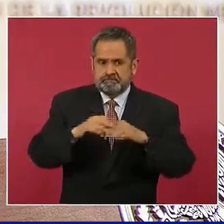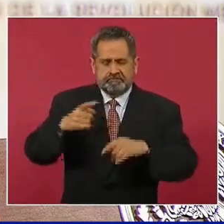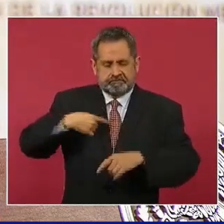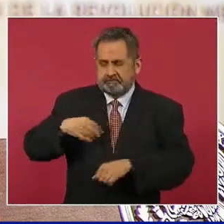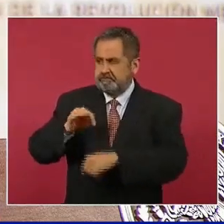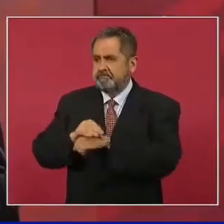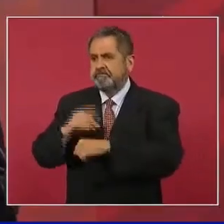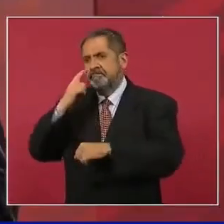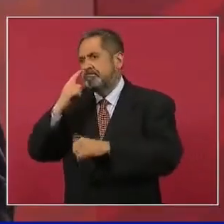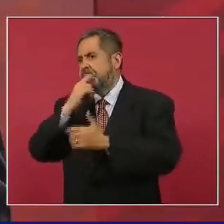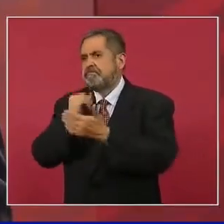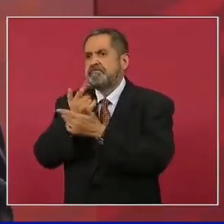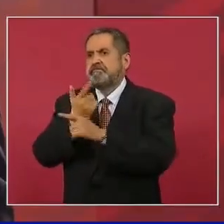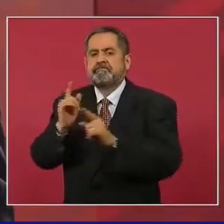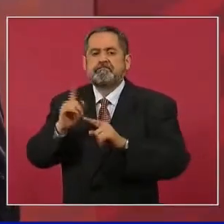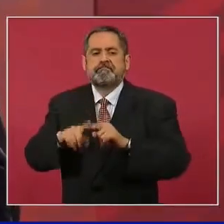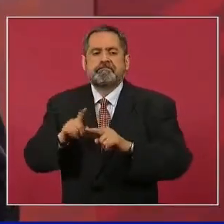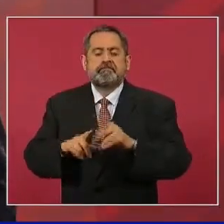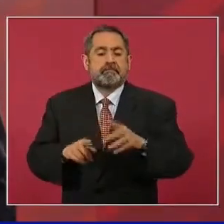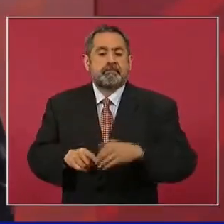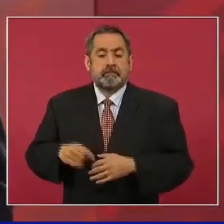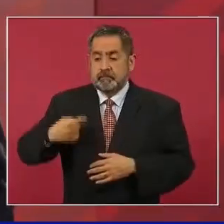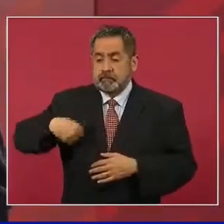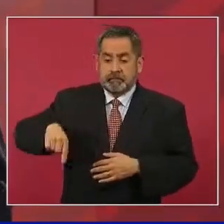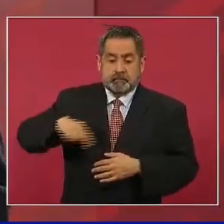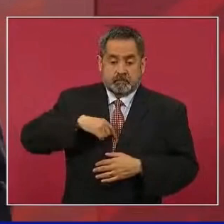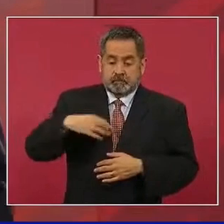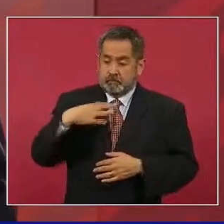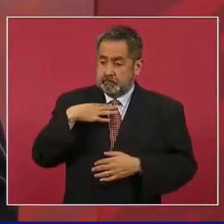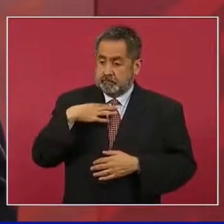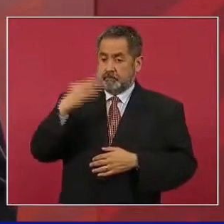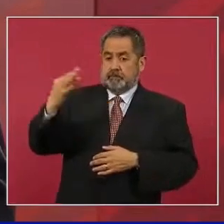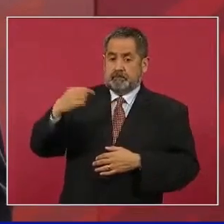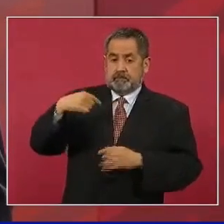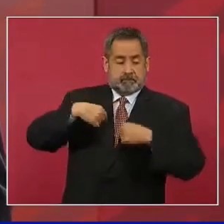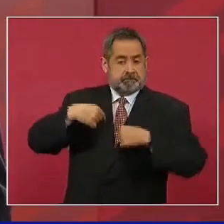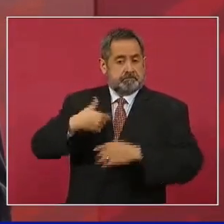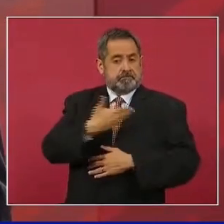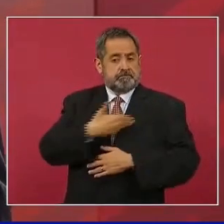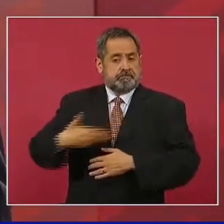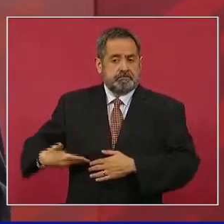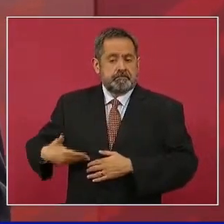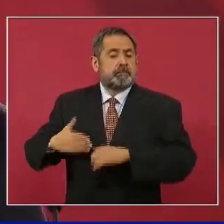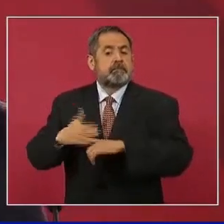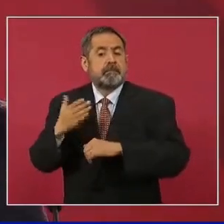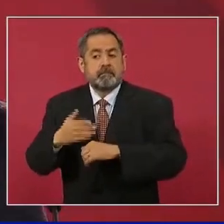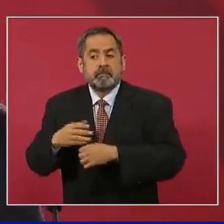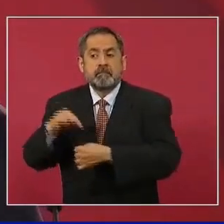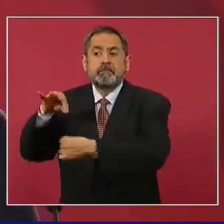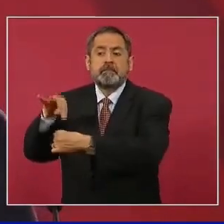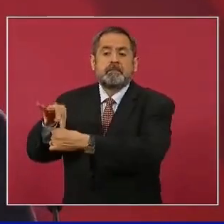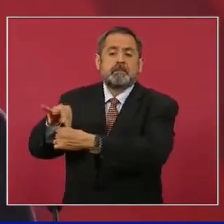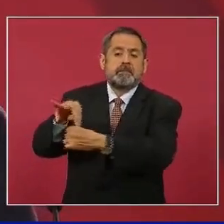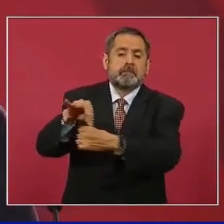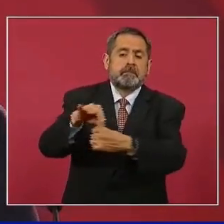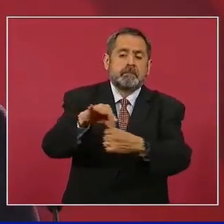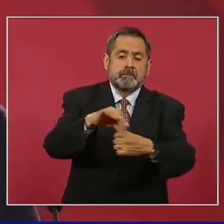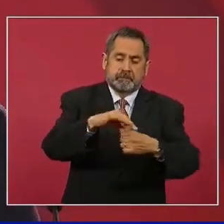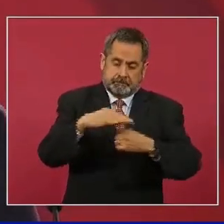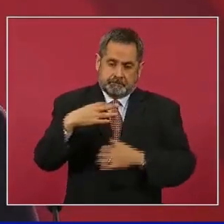la democracia. Nosotros estamos aquí porque nos eligió el pueblo.